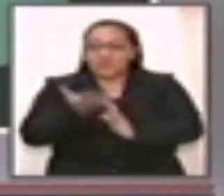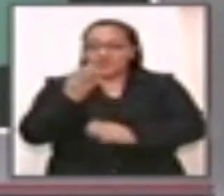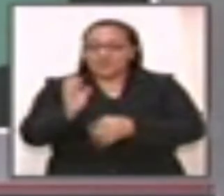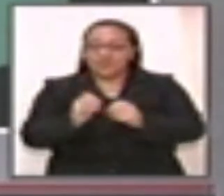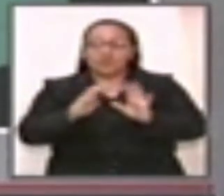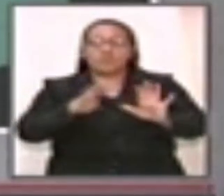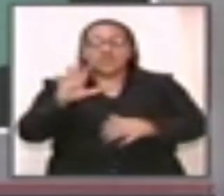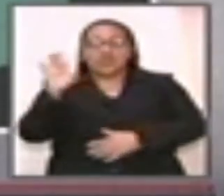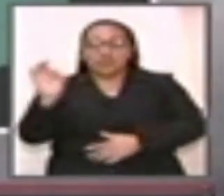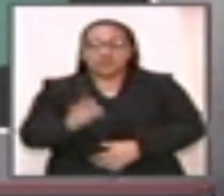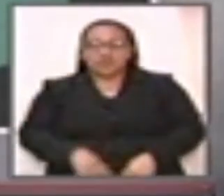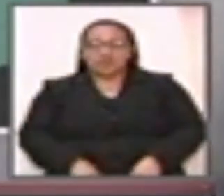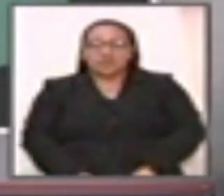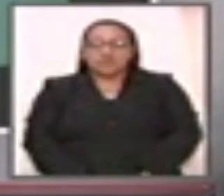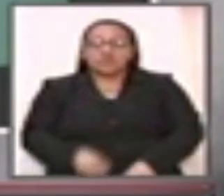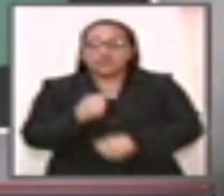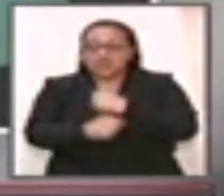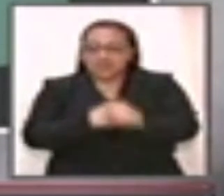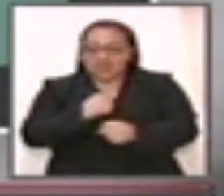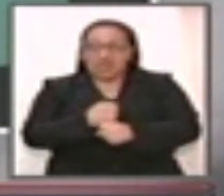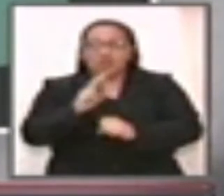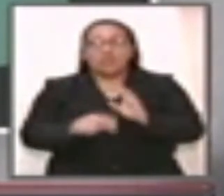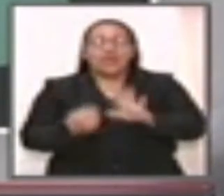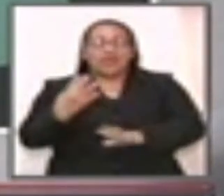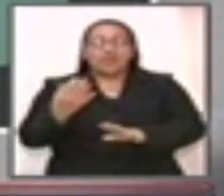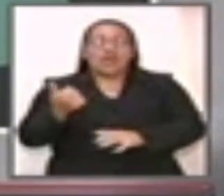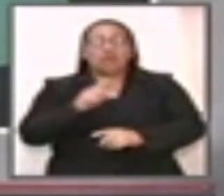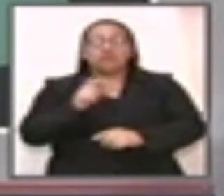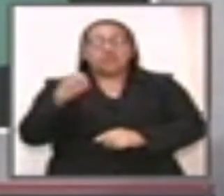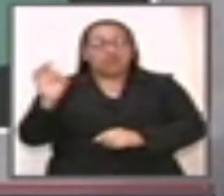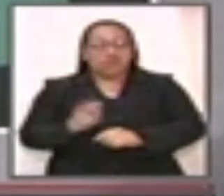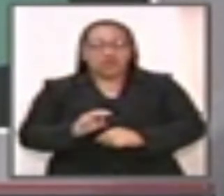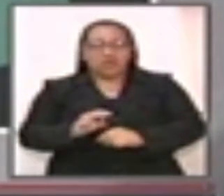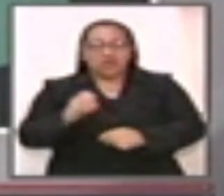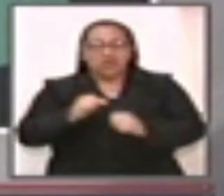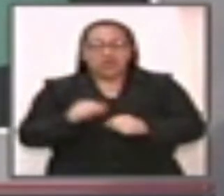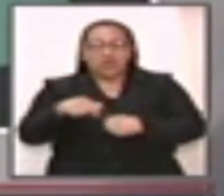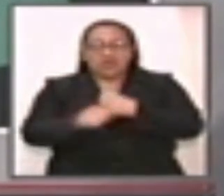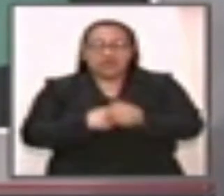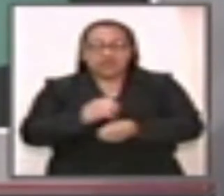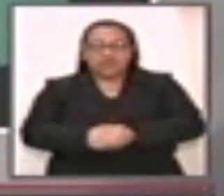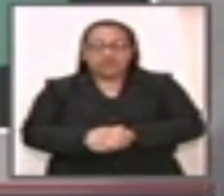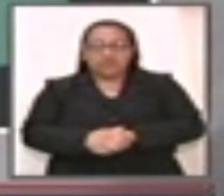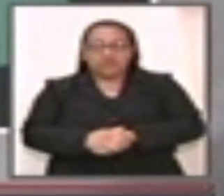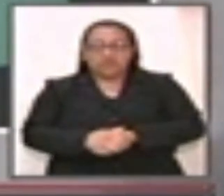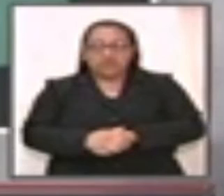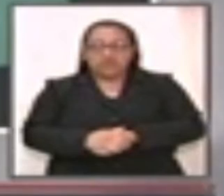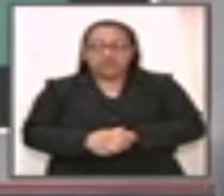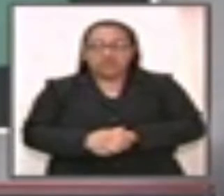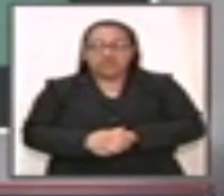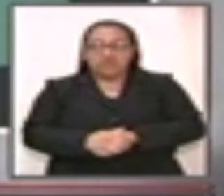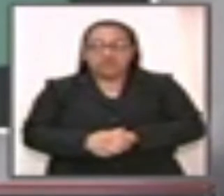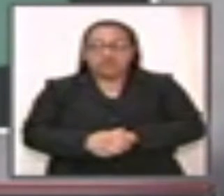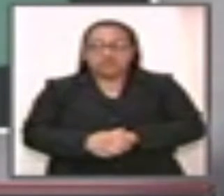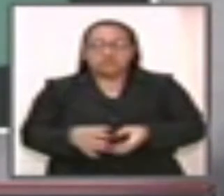de un 95% en el año 2014 a un 100% durante este año. Este